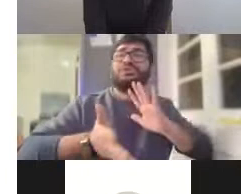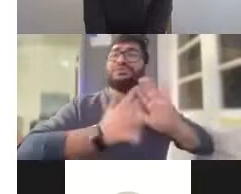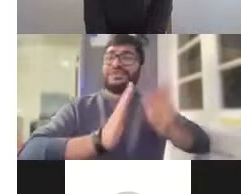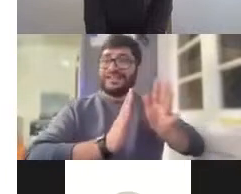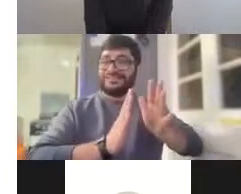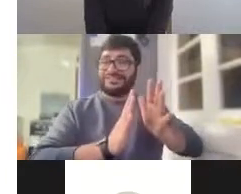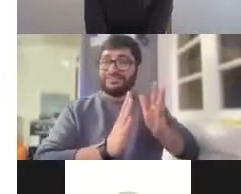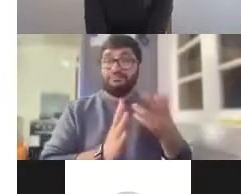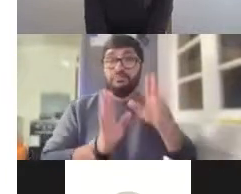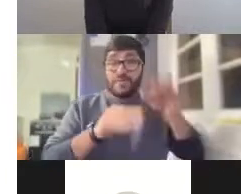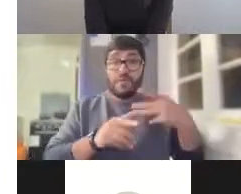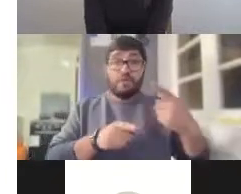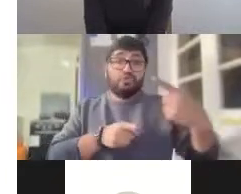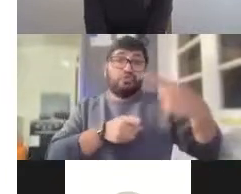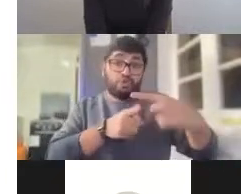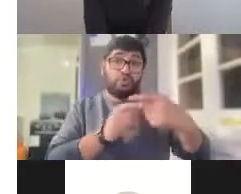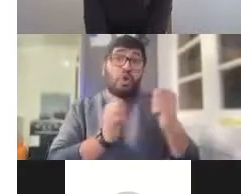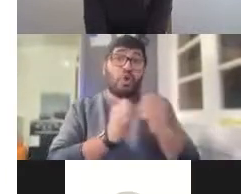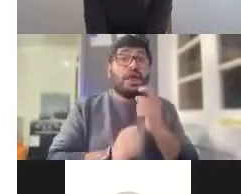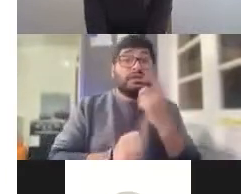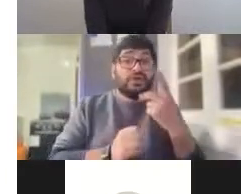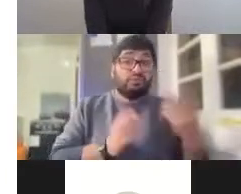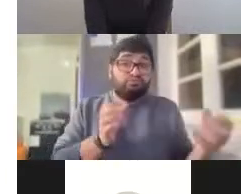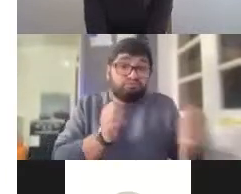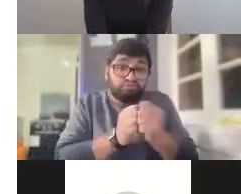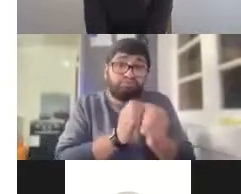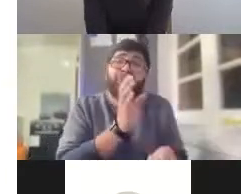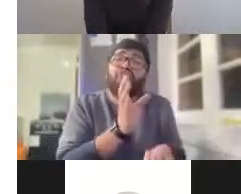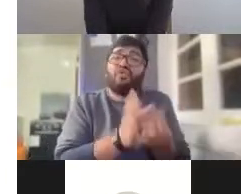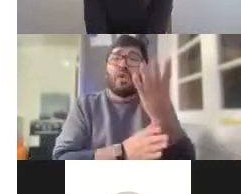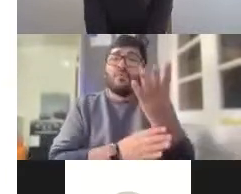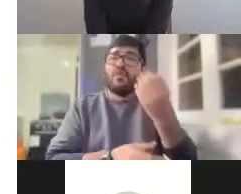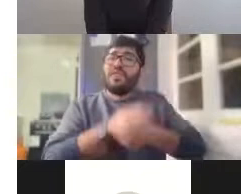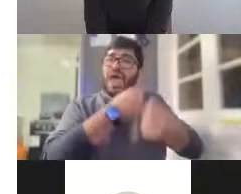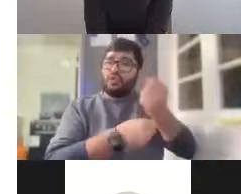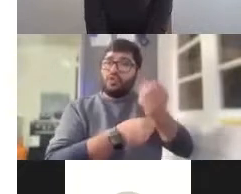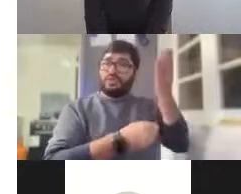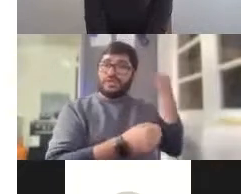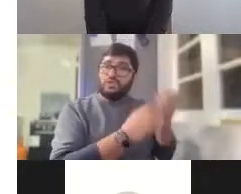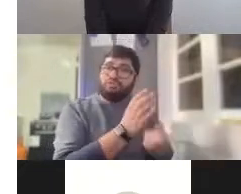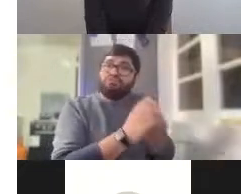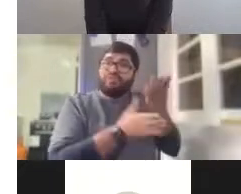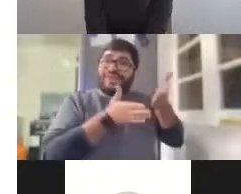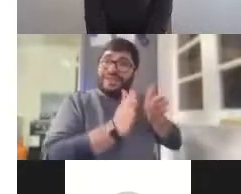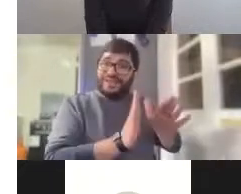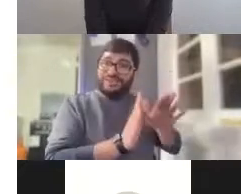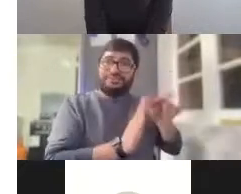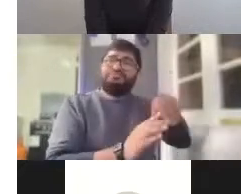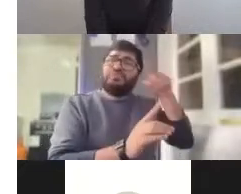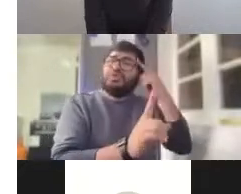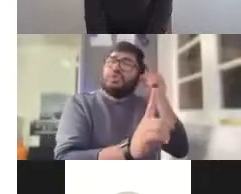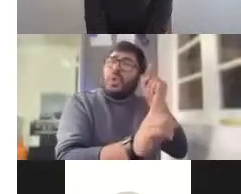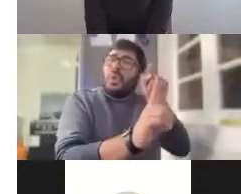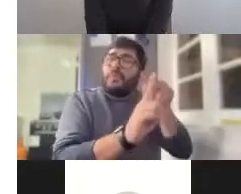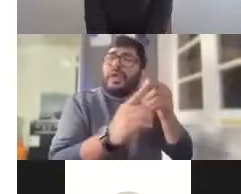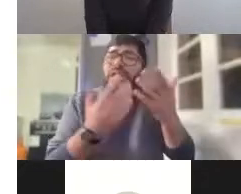¿ya? Relacionado con la lengua de señas, los dos, junto con Alicia, hicimos este nuevo, porque ya llevamos